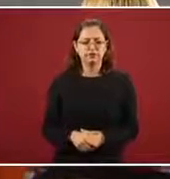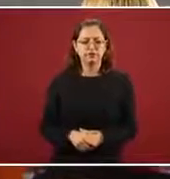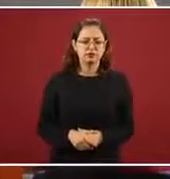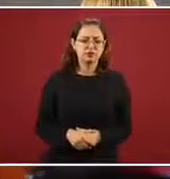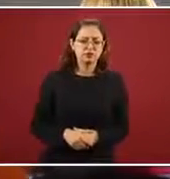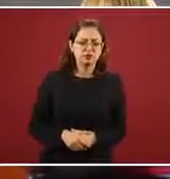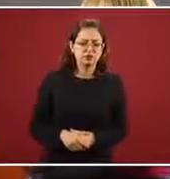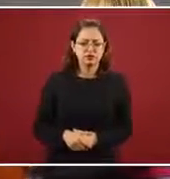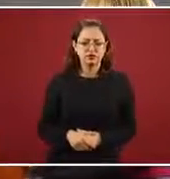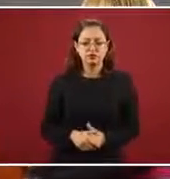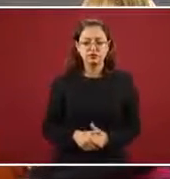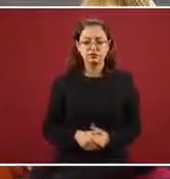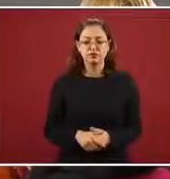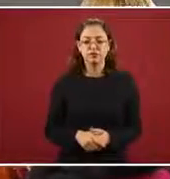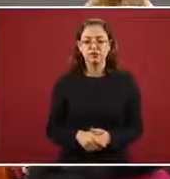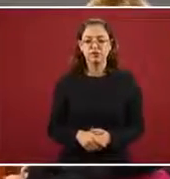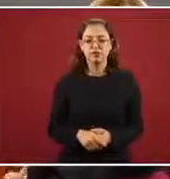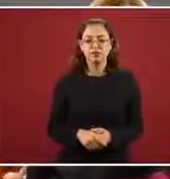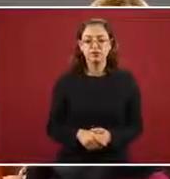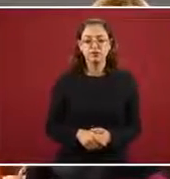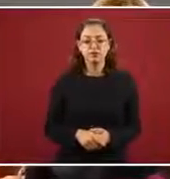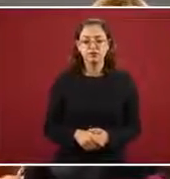hay